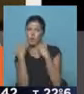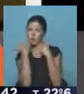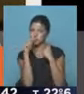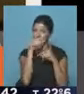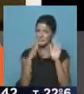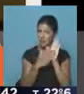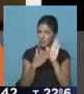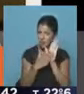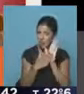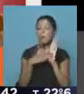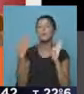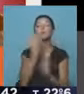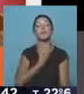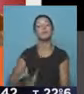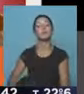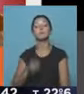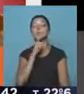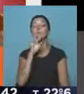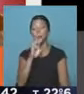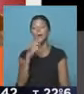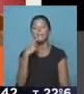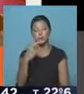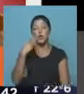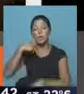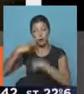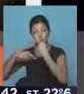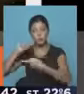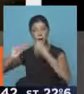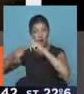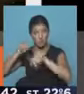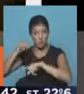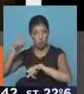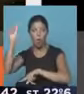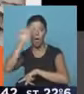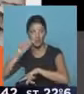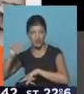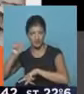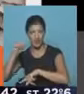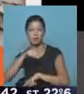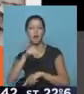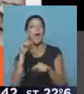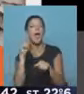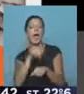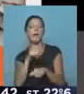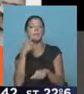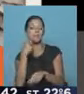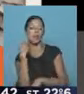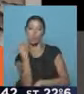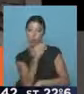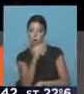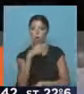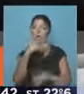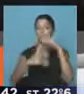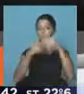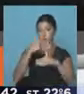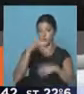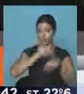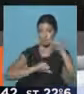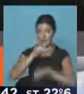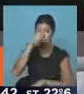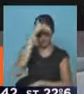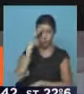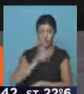Donald Trump se comprometió a sostener las alianzas en Asia y a impedir el desarrollo nuclear de Corea del Norte. Por otro